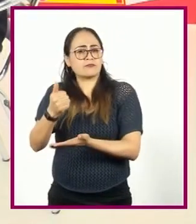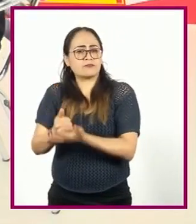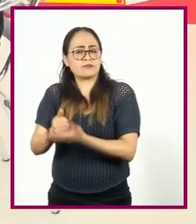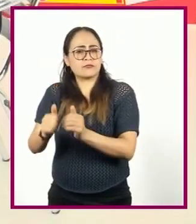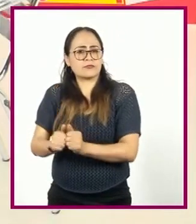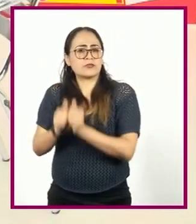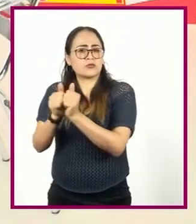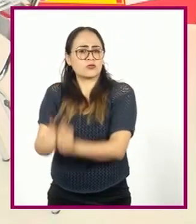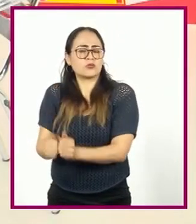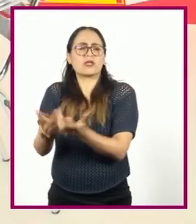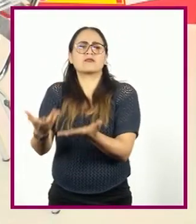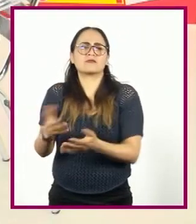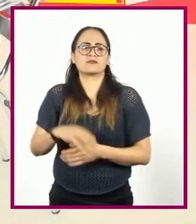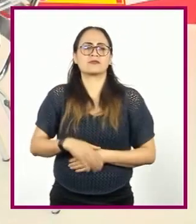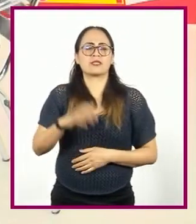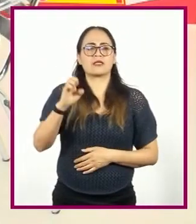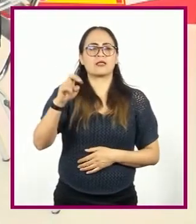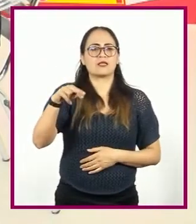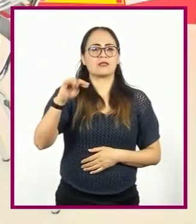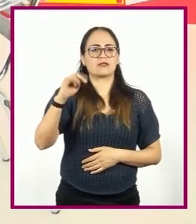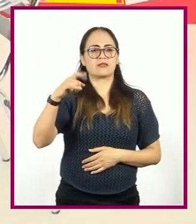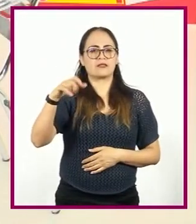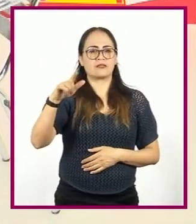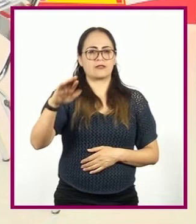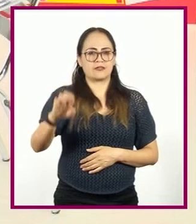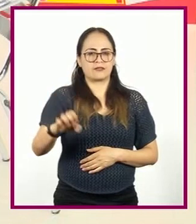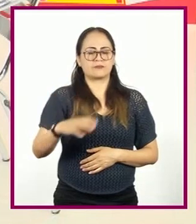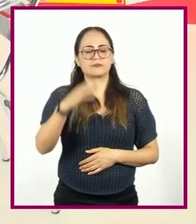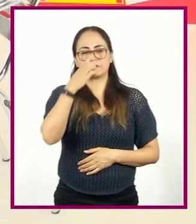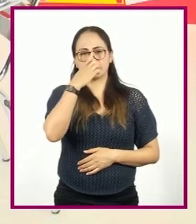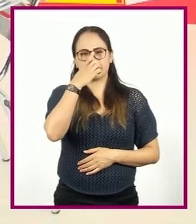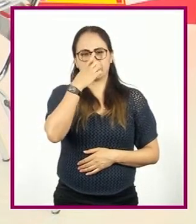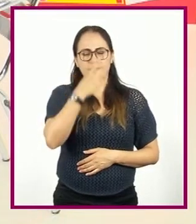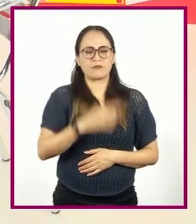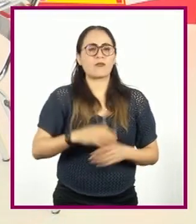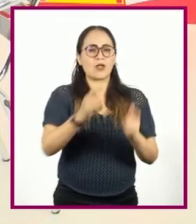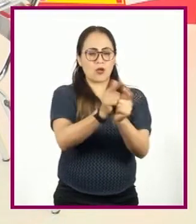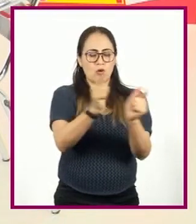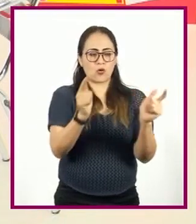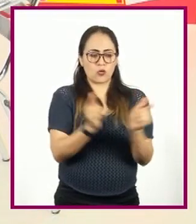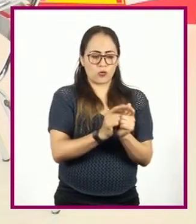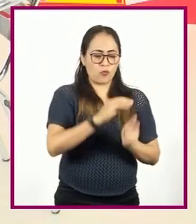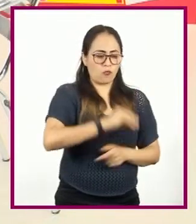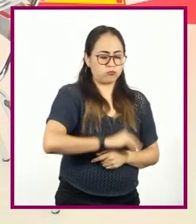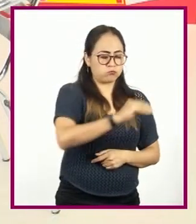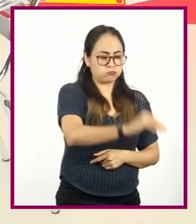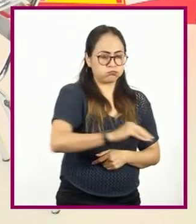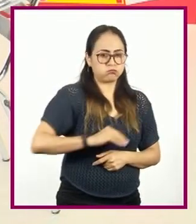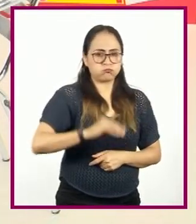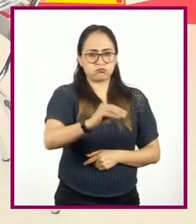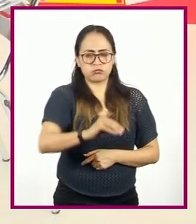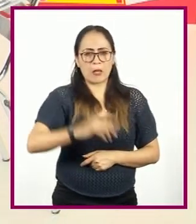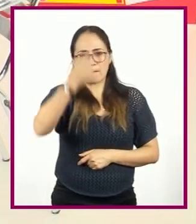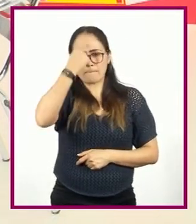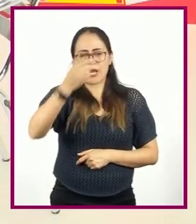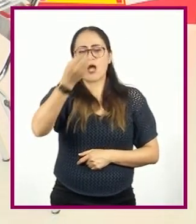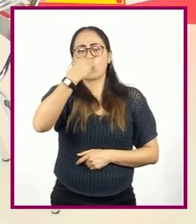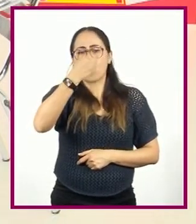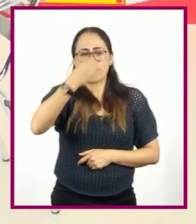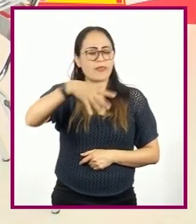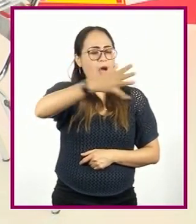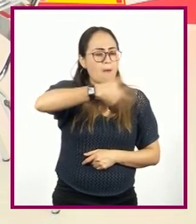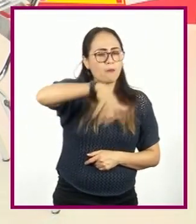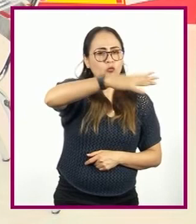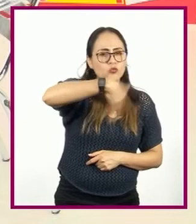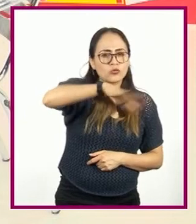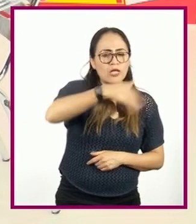Enrique. Los grupos nómadas se trasladaban de un lugar a otro persiguiendo su alimento.